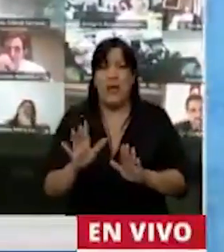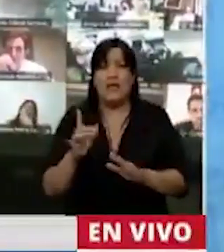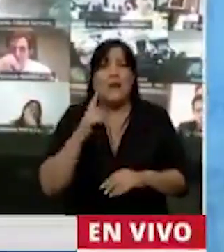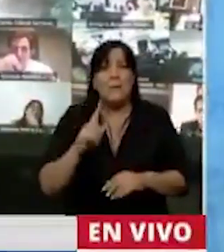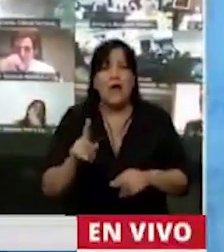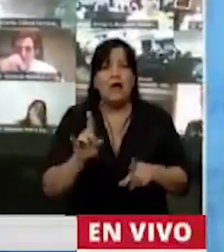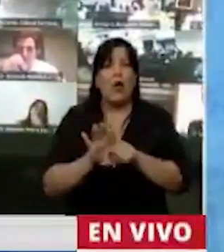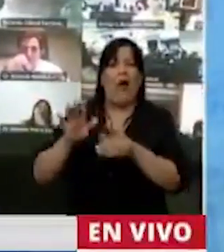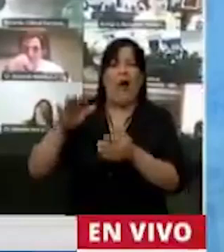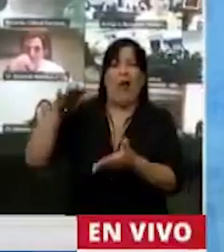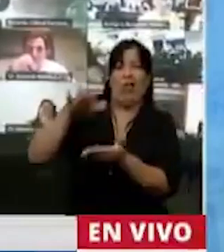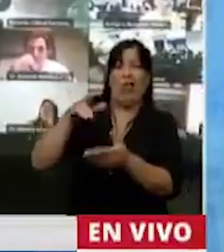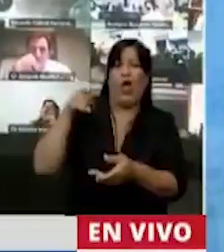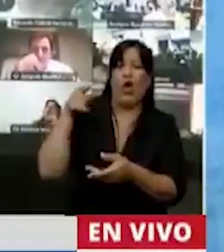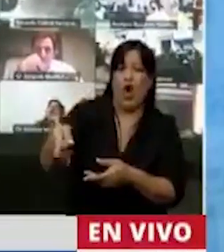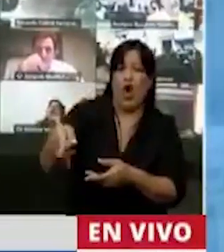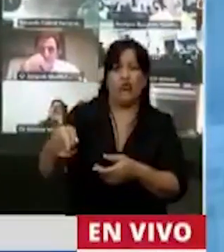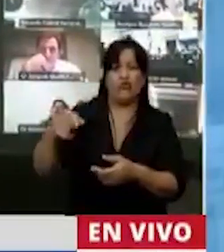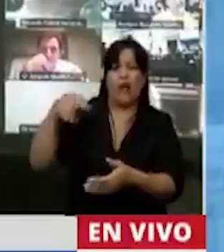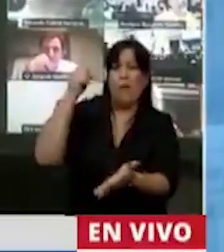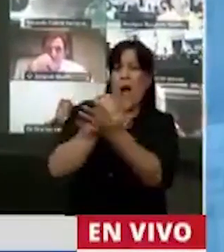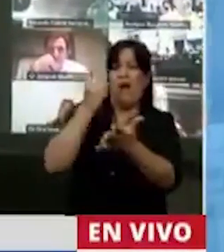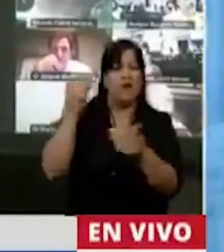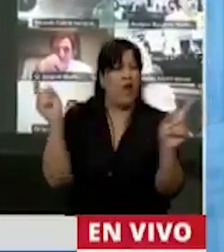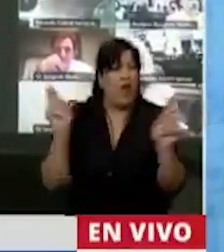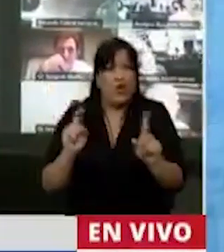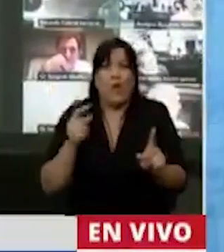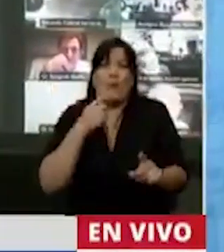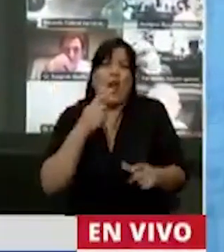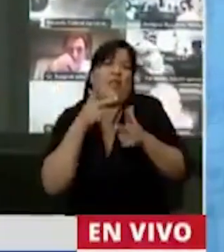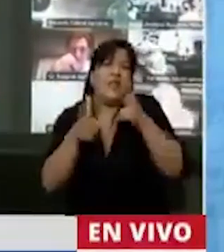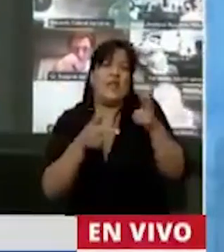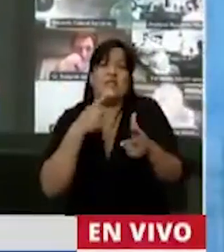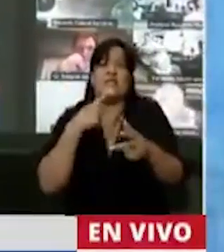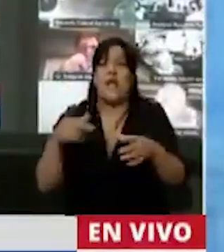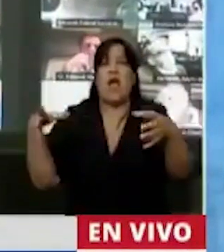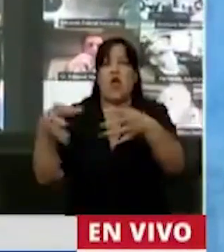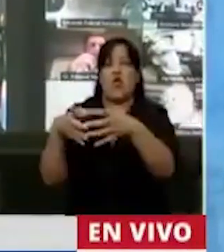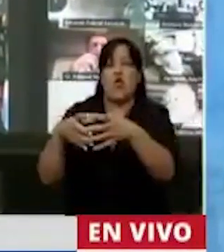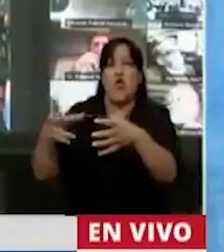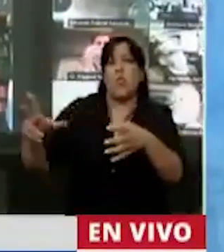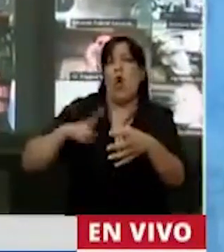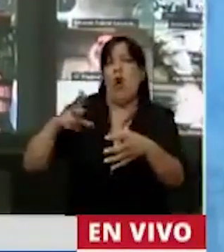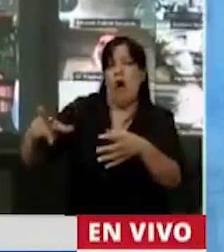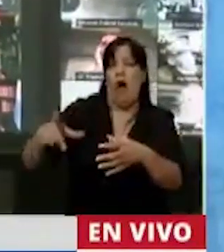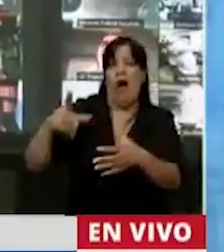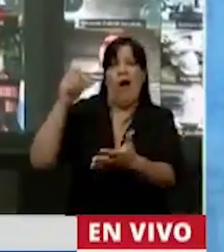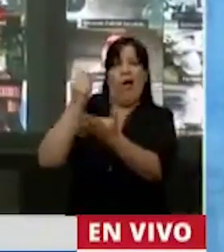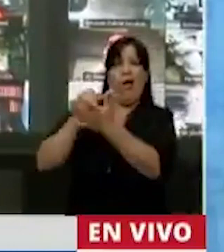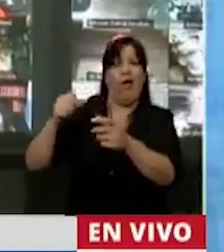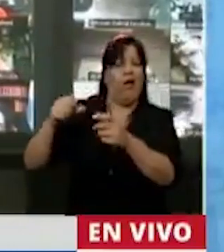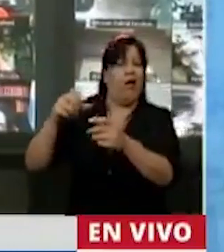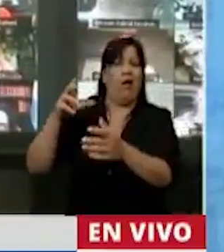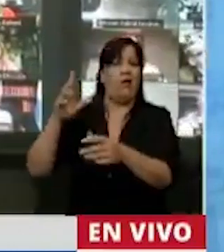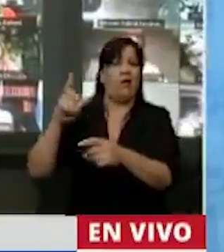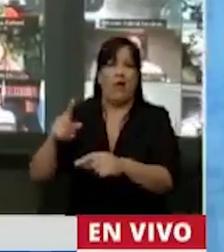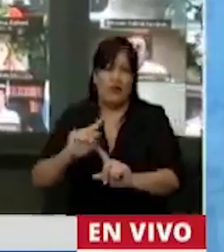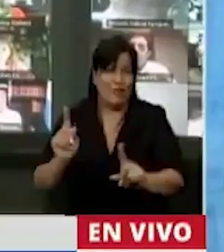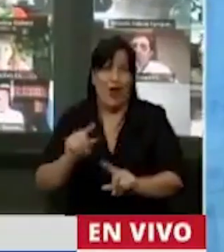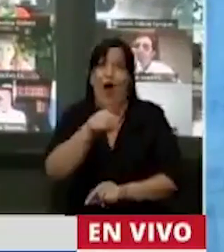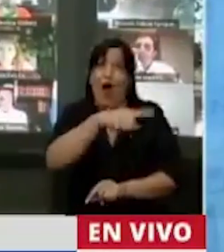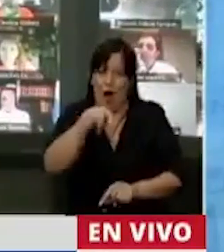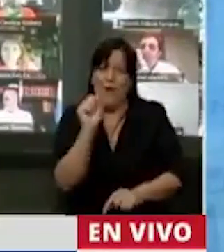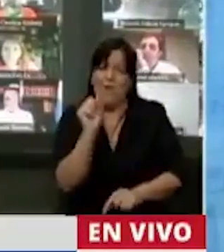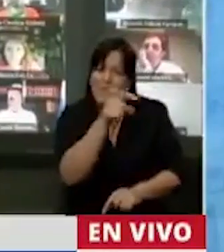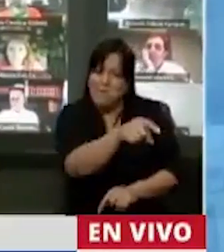de estigmatizar a nadie, pero los que hablan de que queremos estigmatizar a los que más tienen en la Argentina son los que se han cansado de estigmatizar